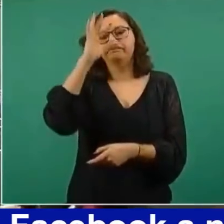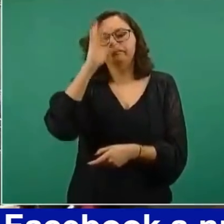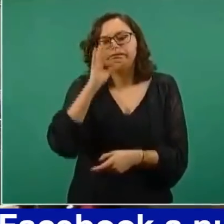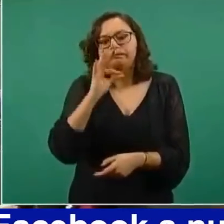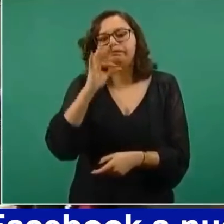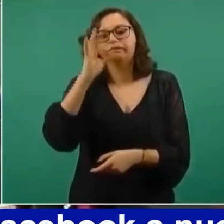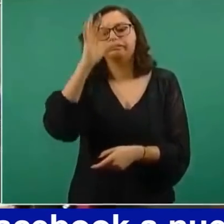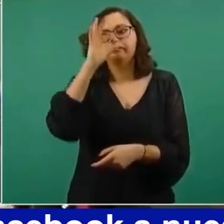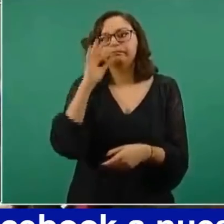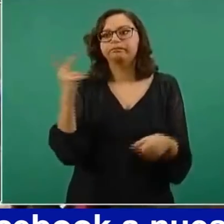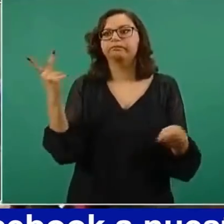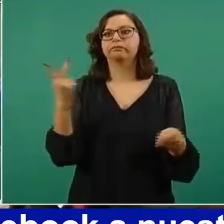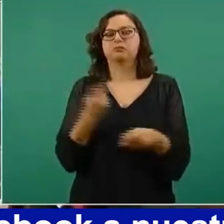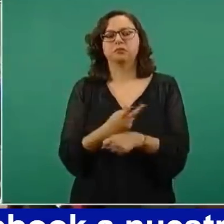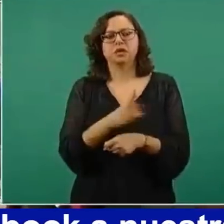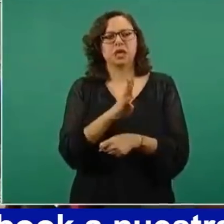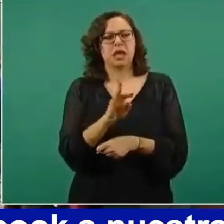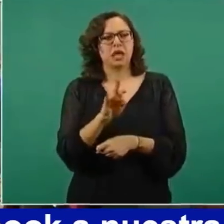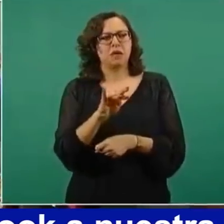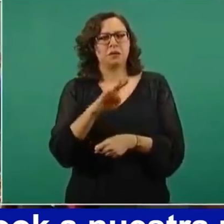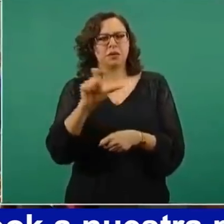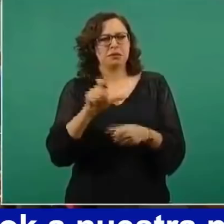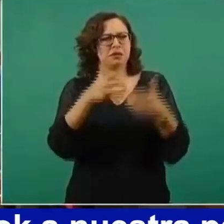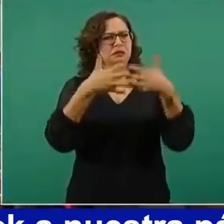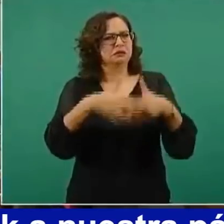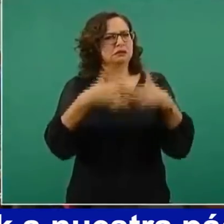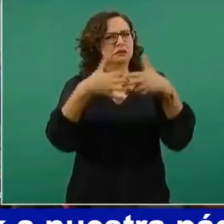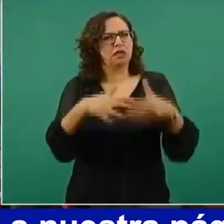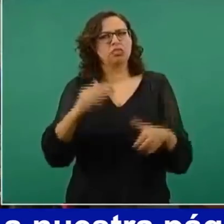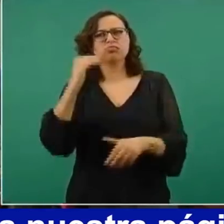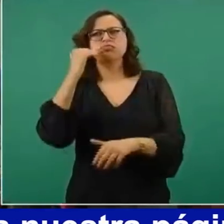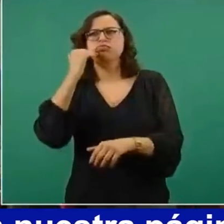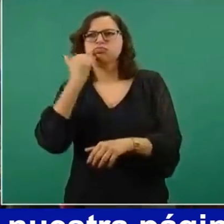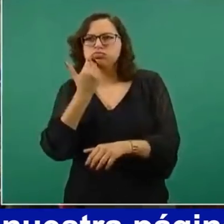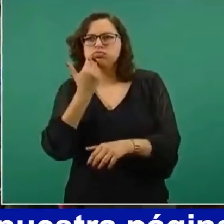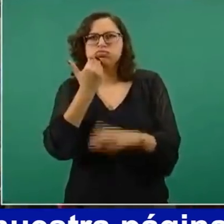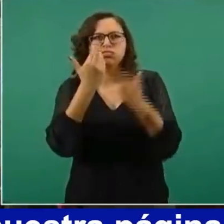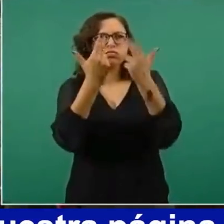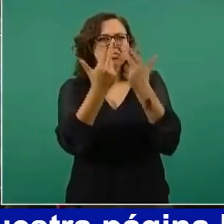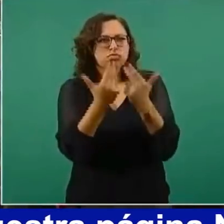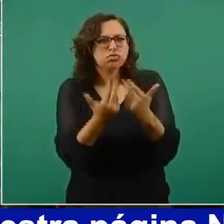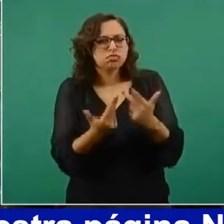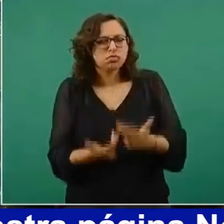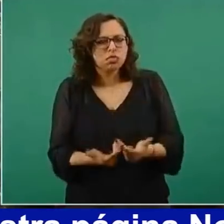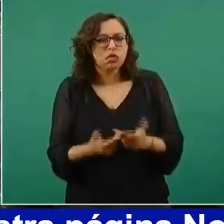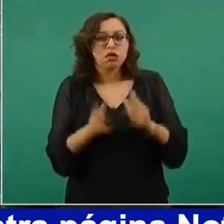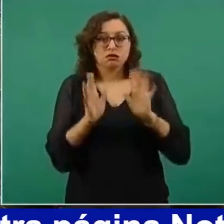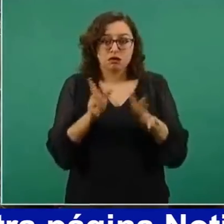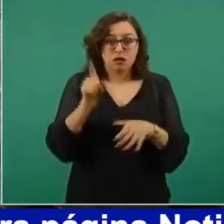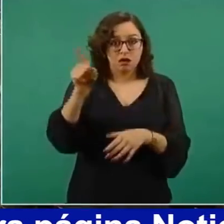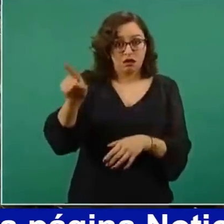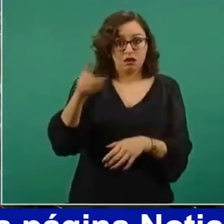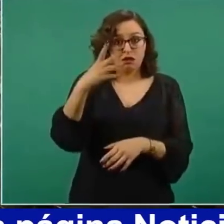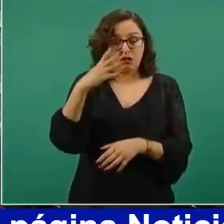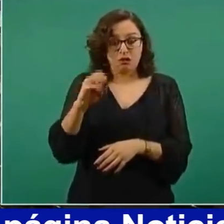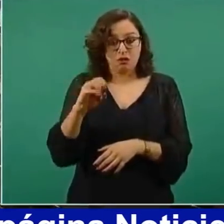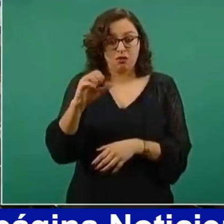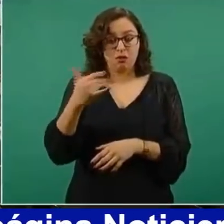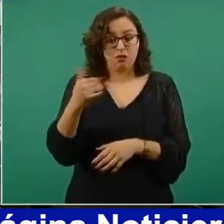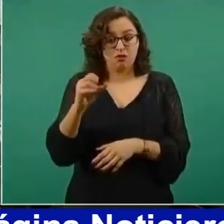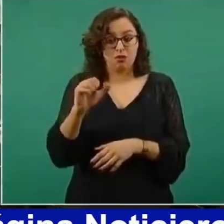las instalaciones físicas. La planta original de ese proyecto no estaba en Ocoyoacac, está todavía